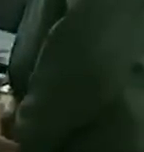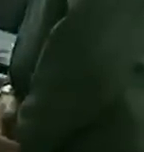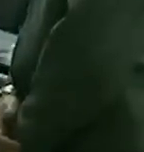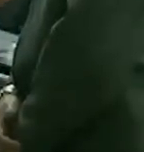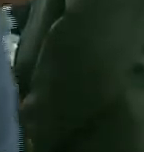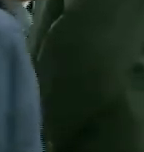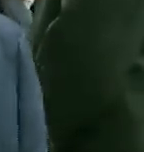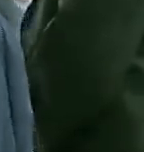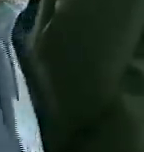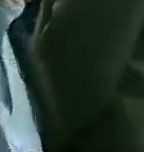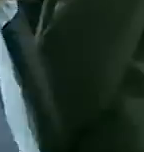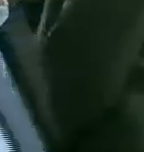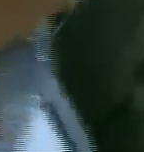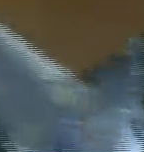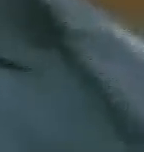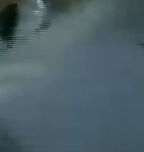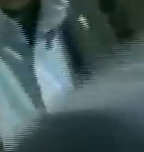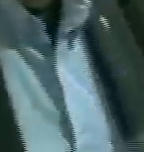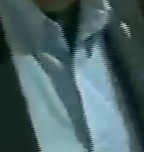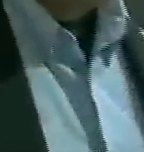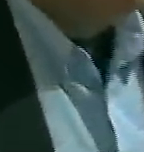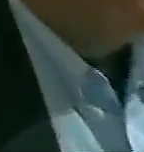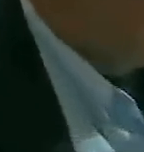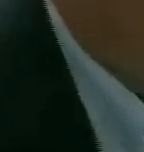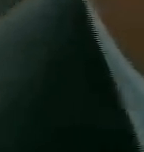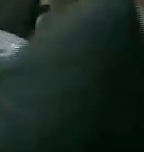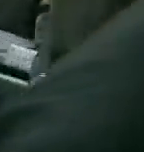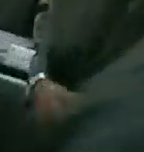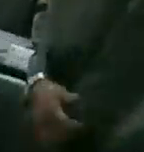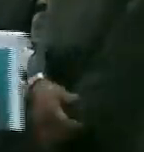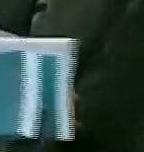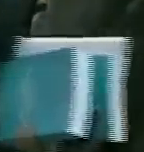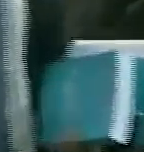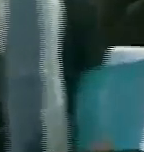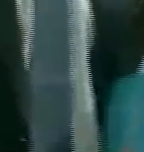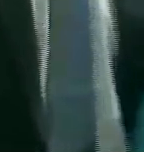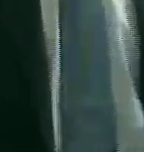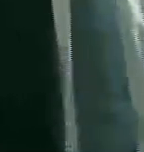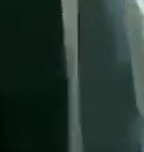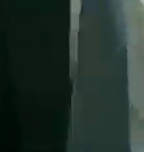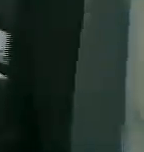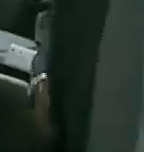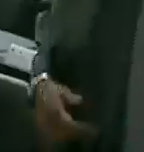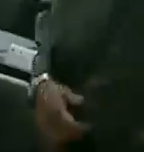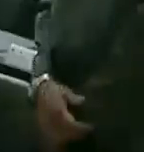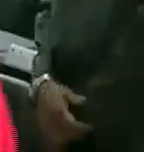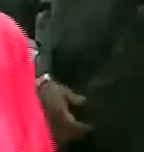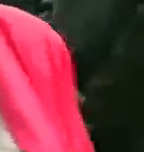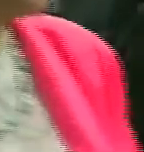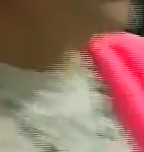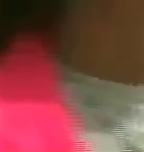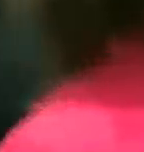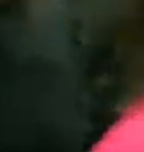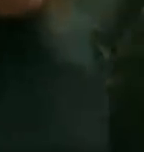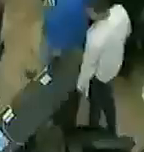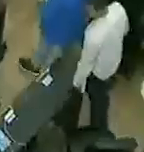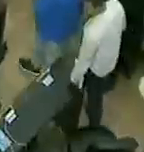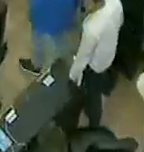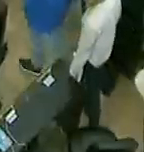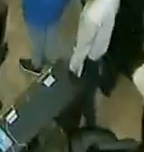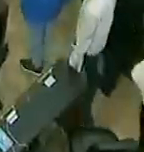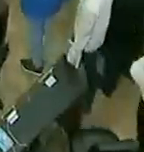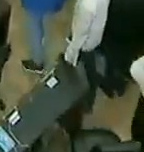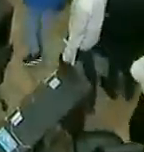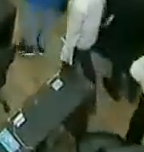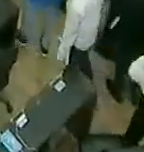el pase a nuestra programación habitual, invitando a todas y a todos a mantenerse en nuestra sintonía, no sin antes recordarles que la información parlamentaria